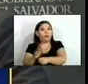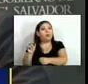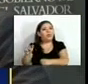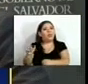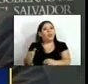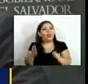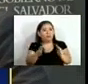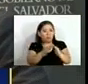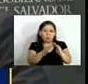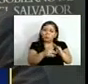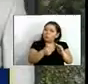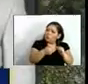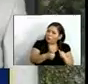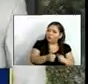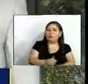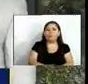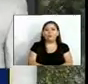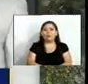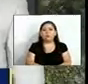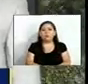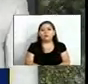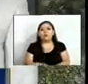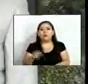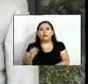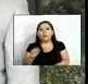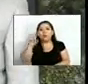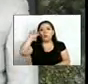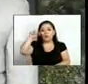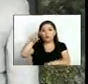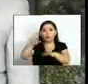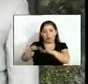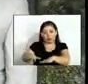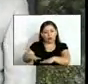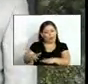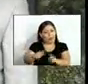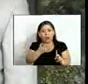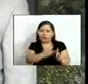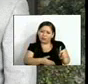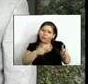se encuentra estable. Lamentablemente, gracias a Dios, él está bien.